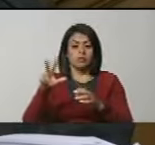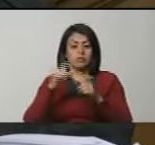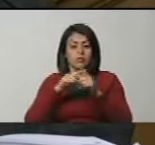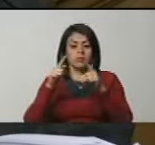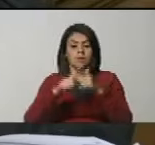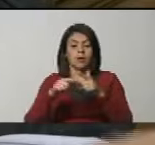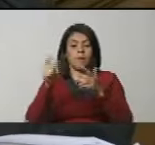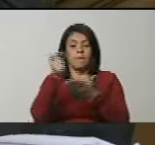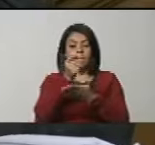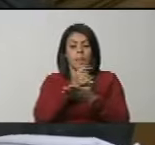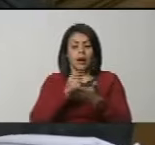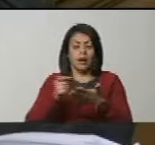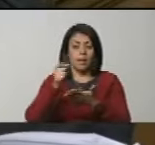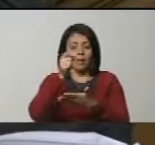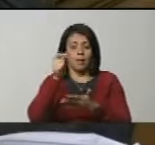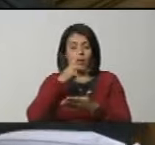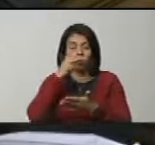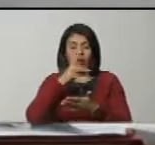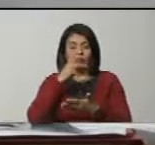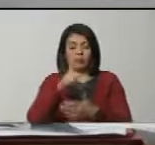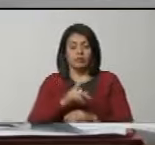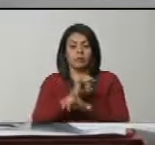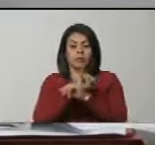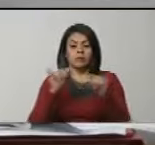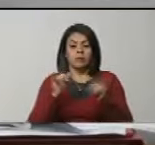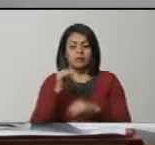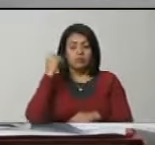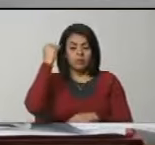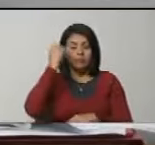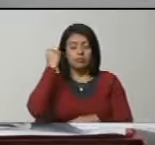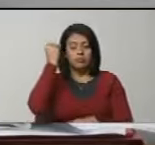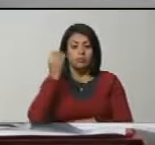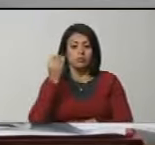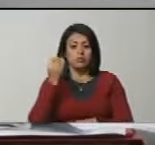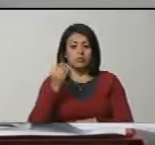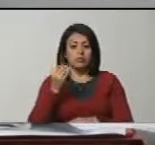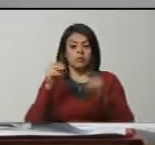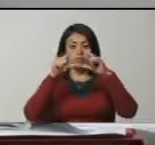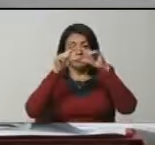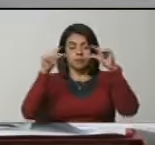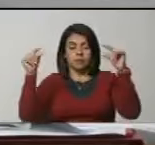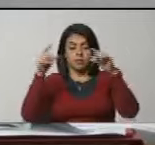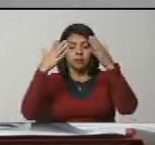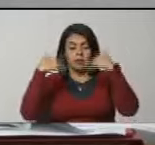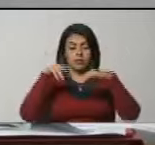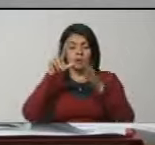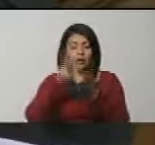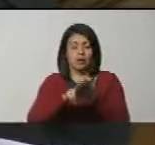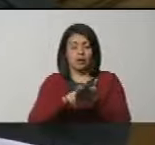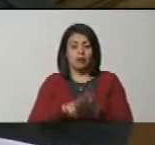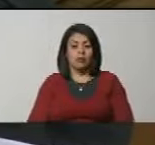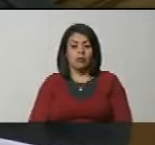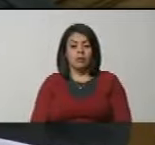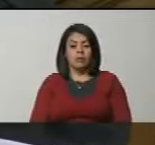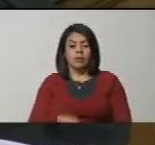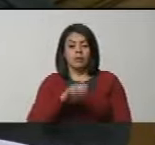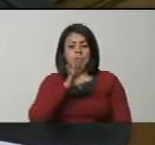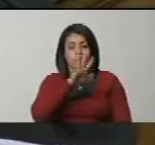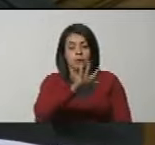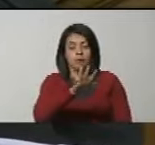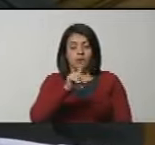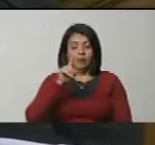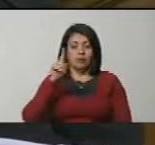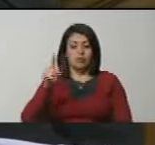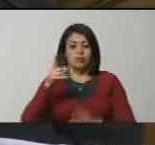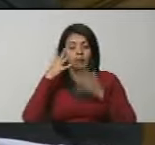político. Es todo, ciudadano presidente. Siguiente. En consideración, el epígrafe. Aprobado. Siguiente. Quincuagésimo